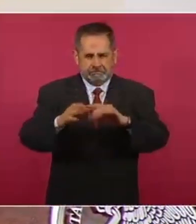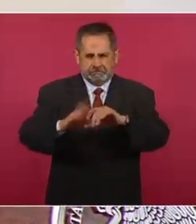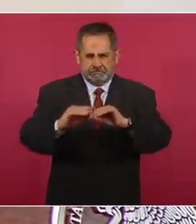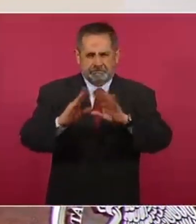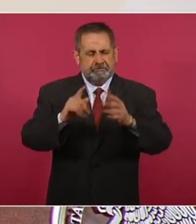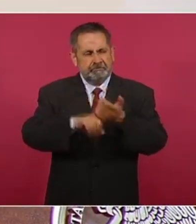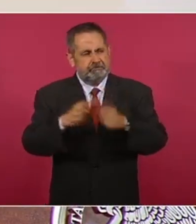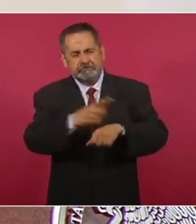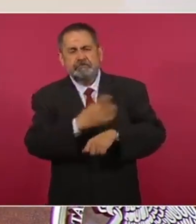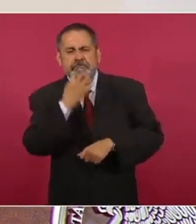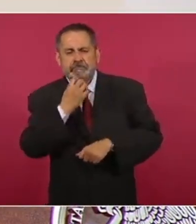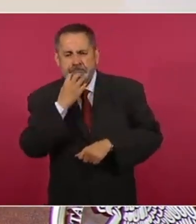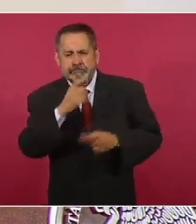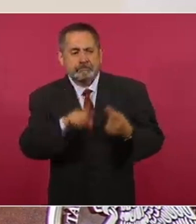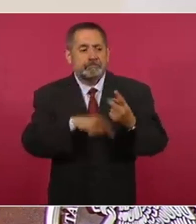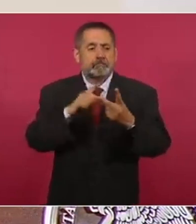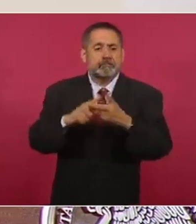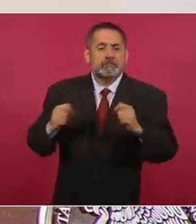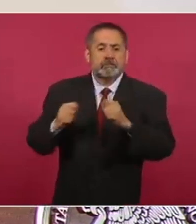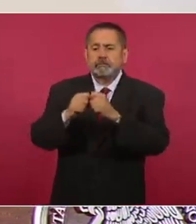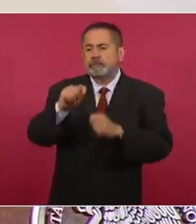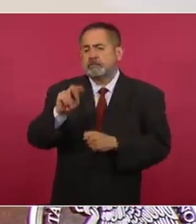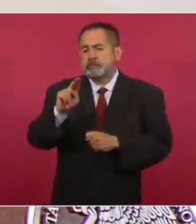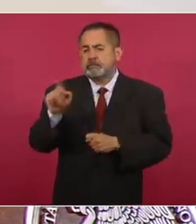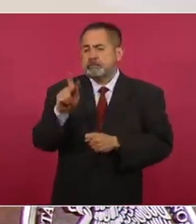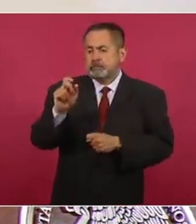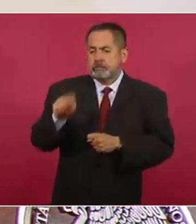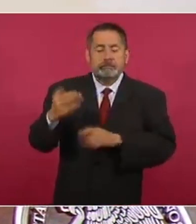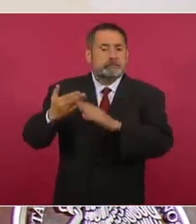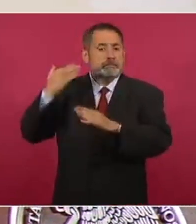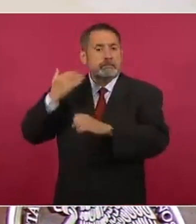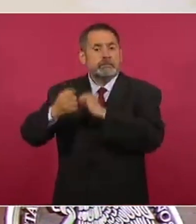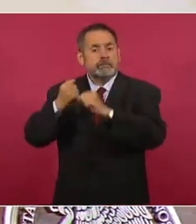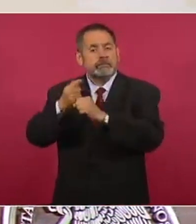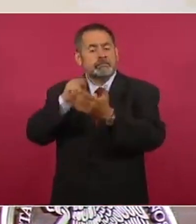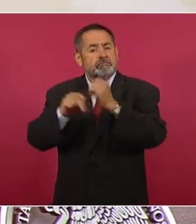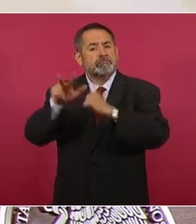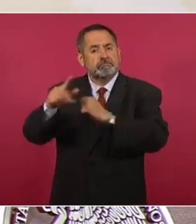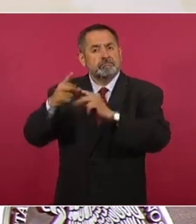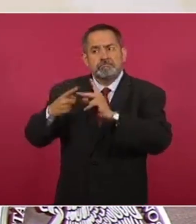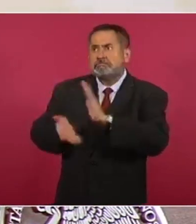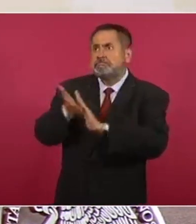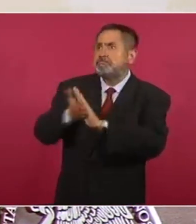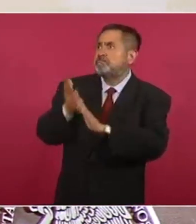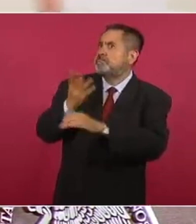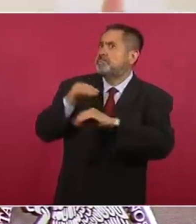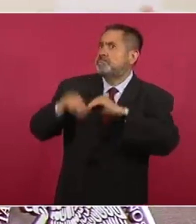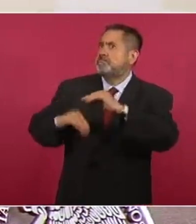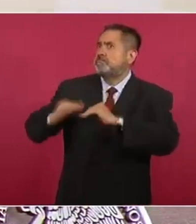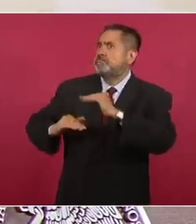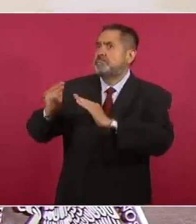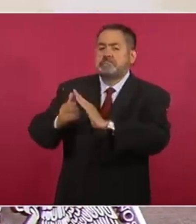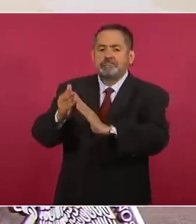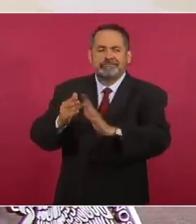y el hospital integral de tuxpan que empezó a construirse en 2018 recordamos que fue un hospital que fue